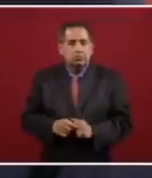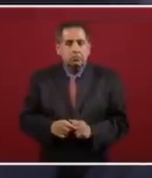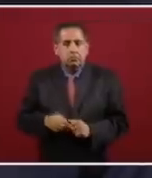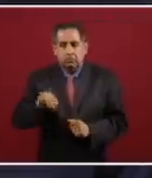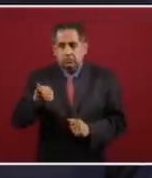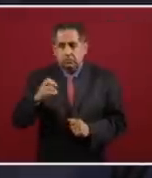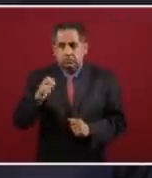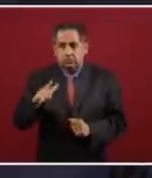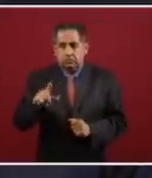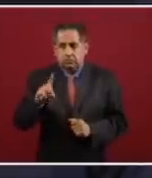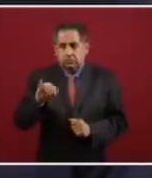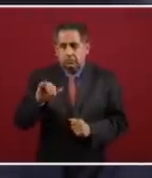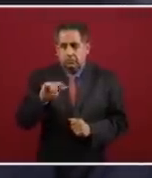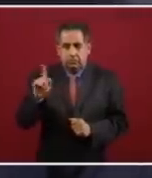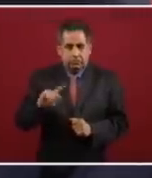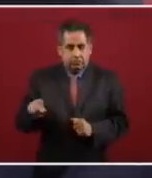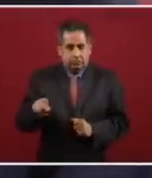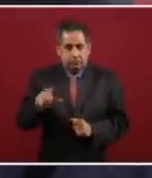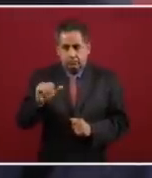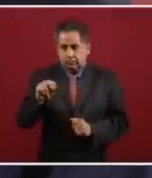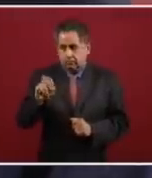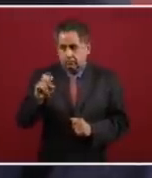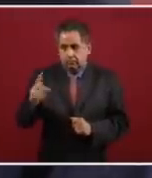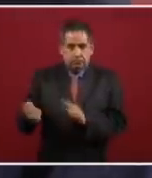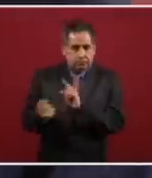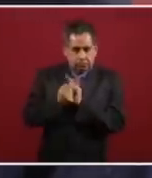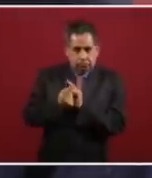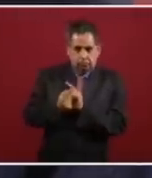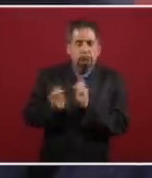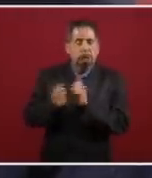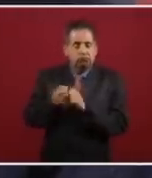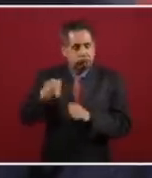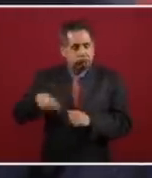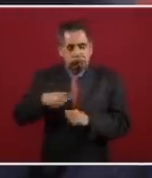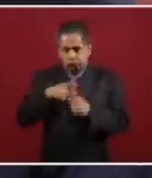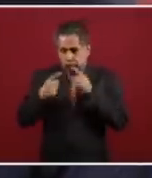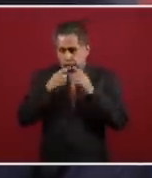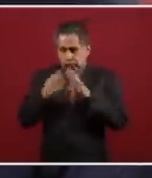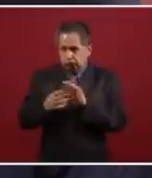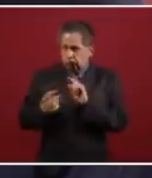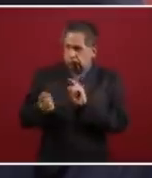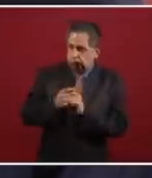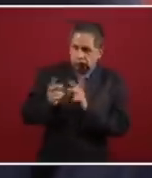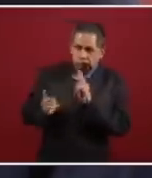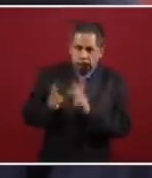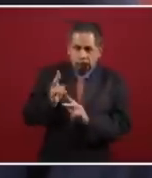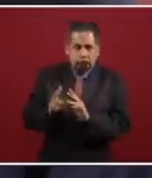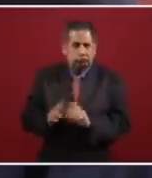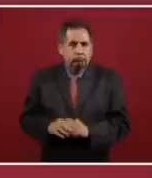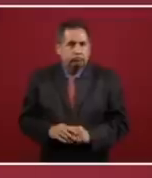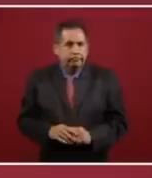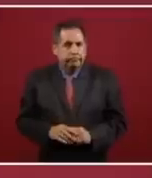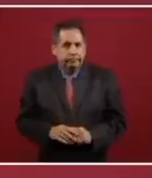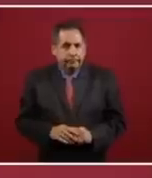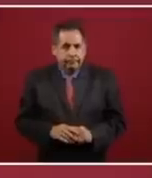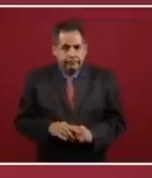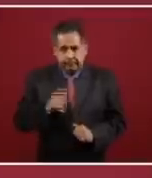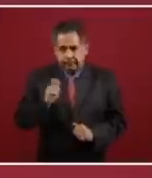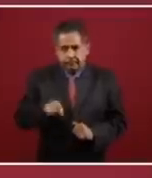Miguel Díaz Canel, va a estar con nosotros, tenemos un encuentro,